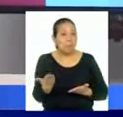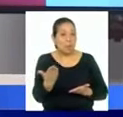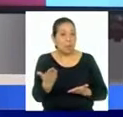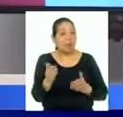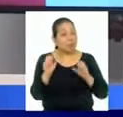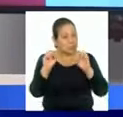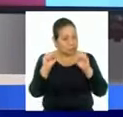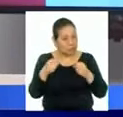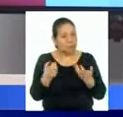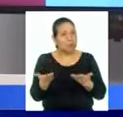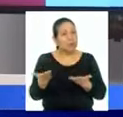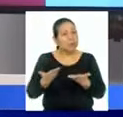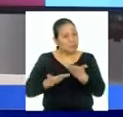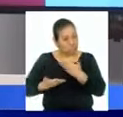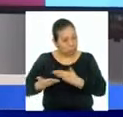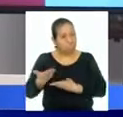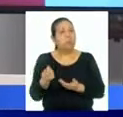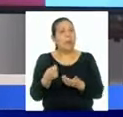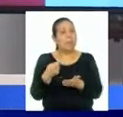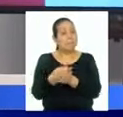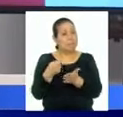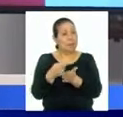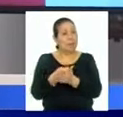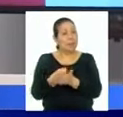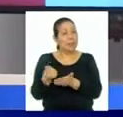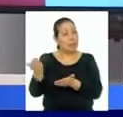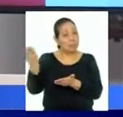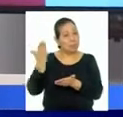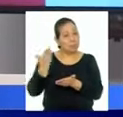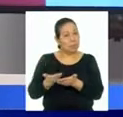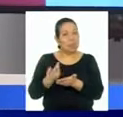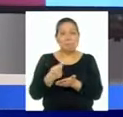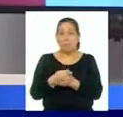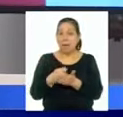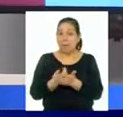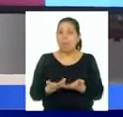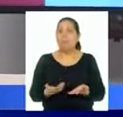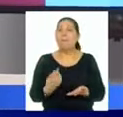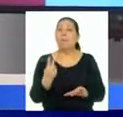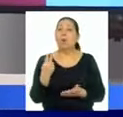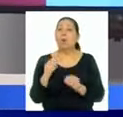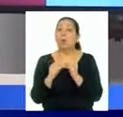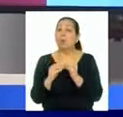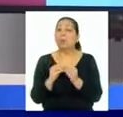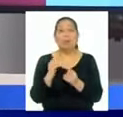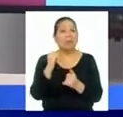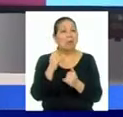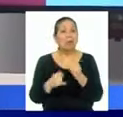que efectivamente se haga efectiva la devolución de estos dineros por una obra